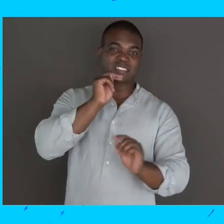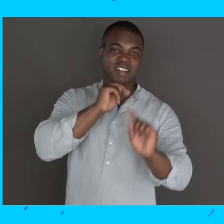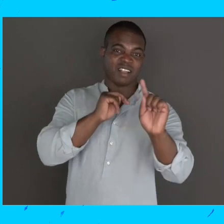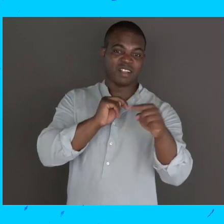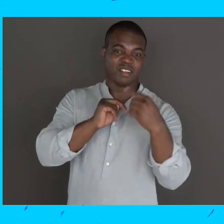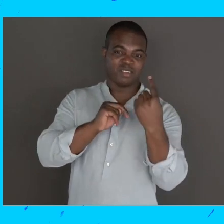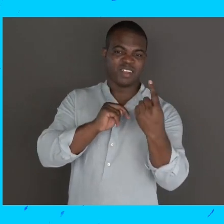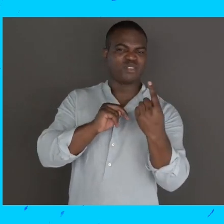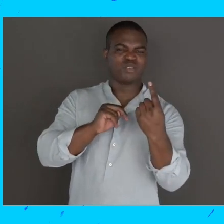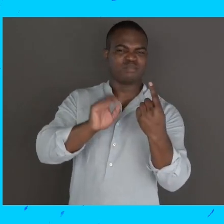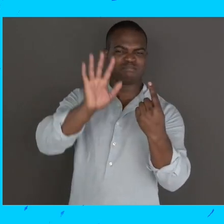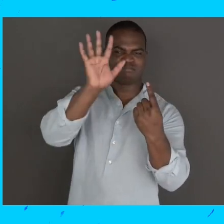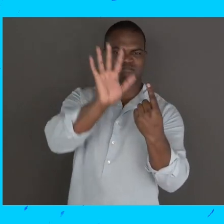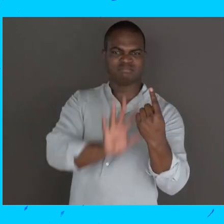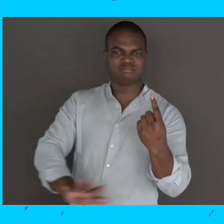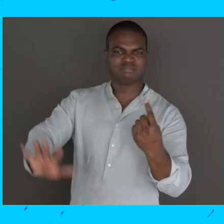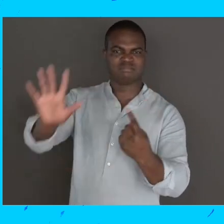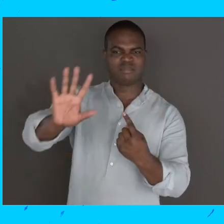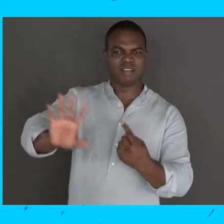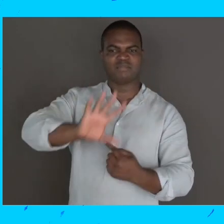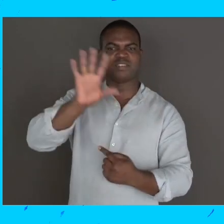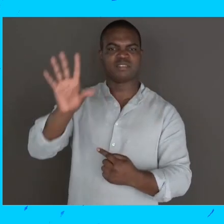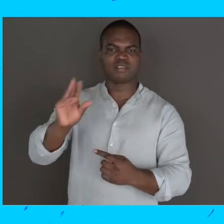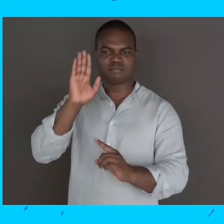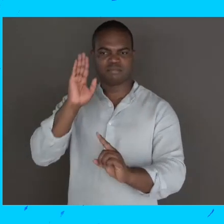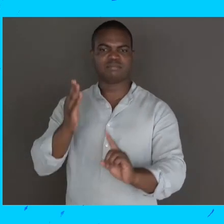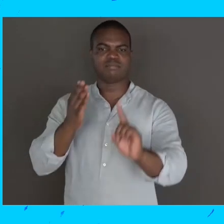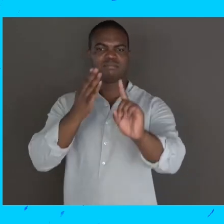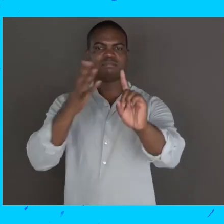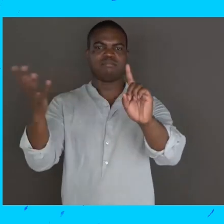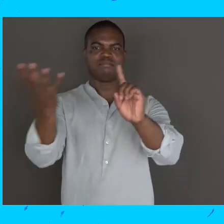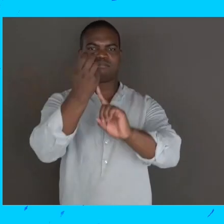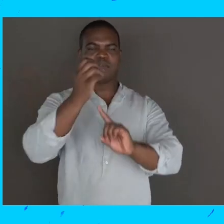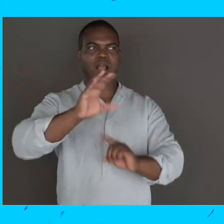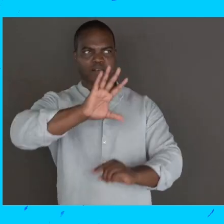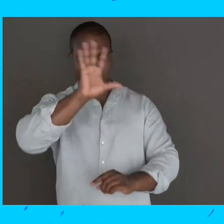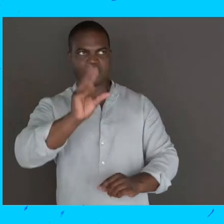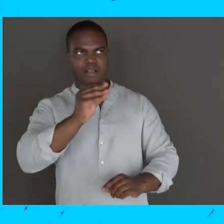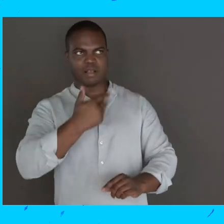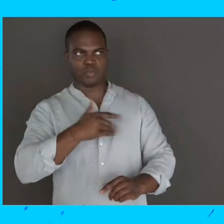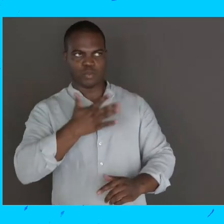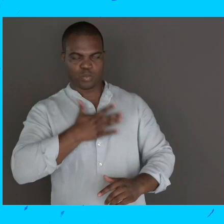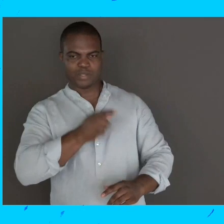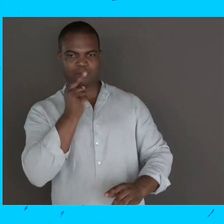2020 a 2026, la estrategia infantil y la salud adolescentes.